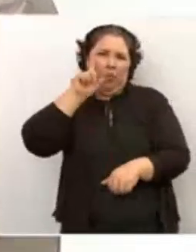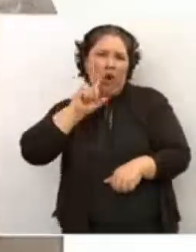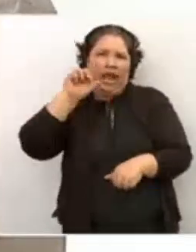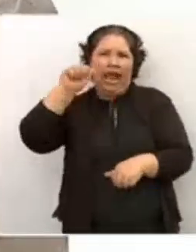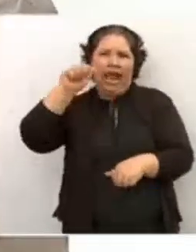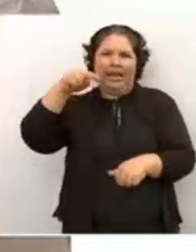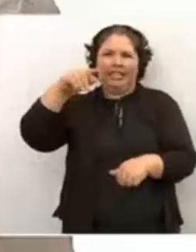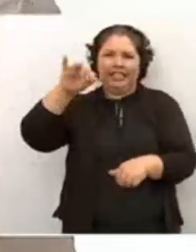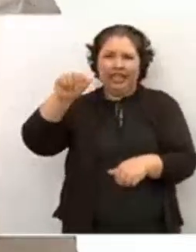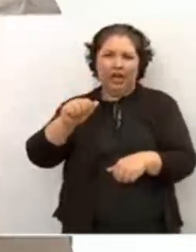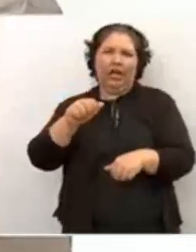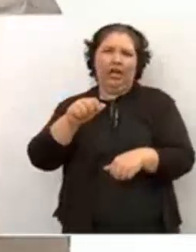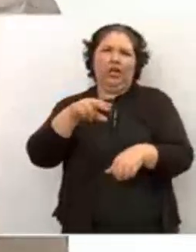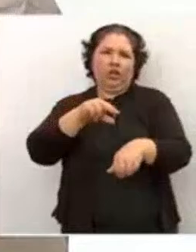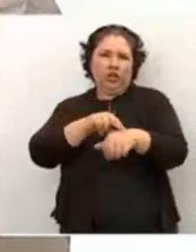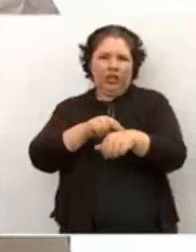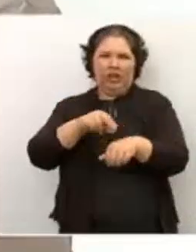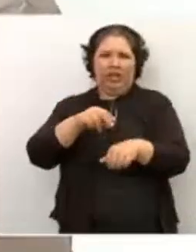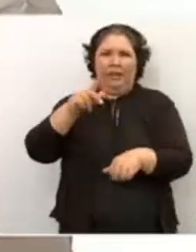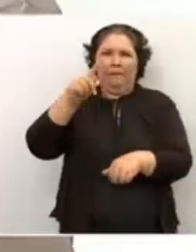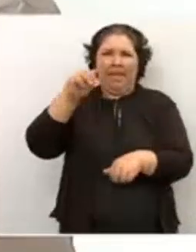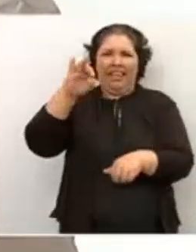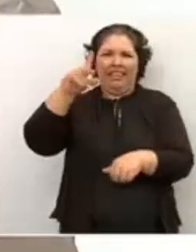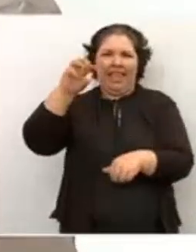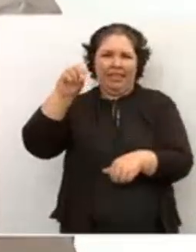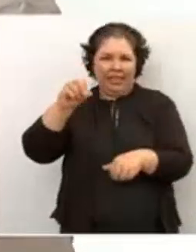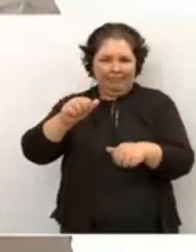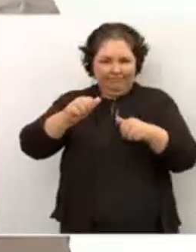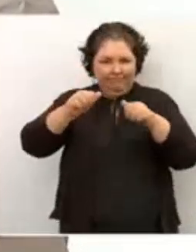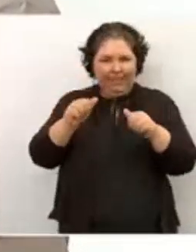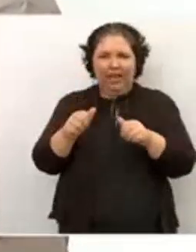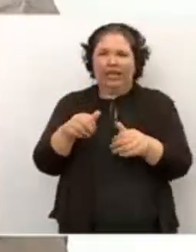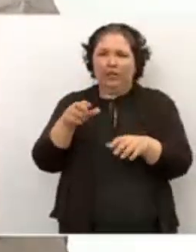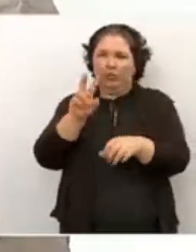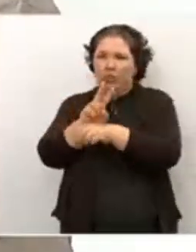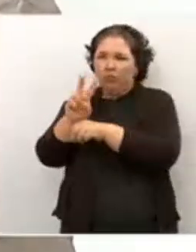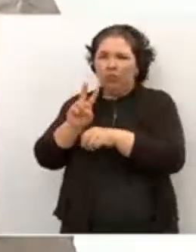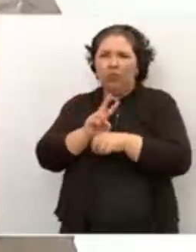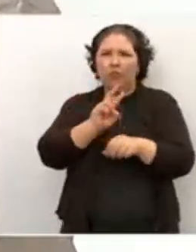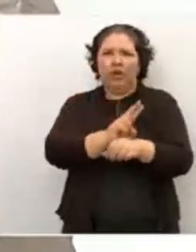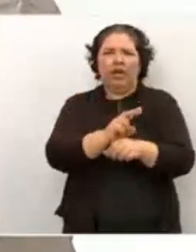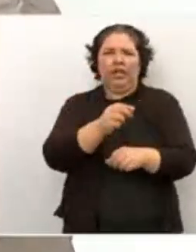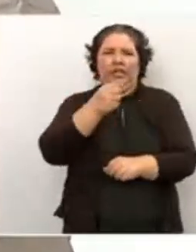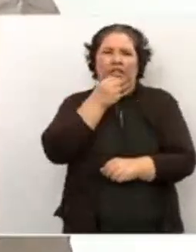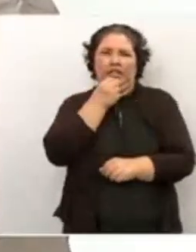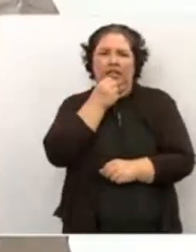con pediatras, con A, dedicadas a cuidar la vida.